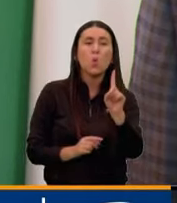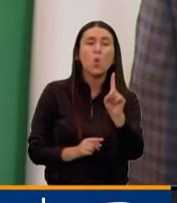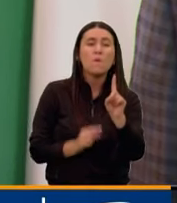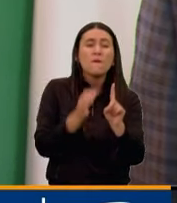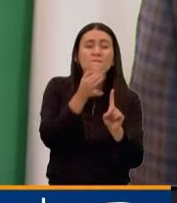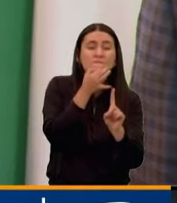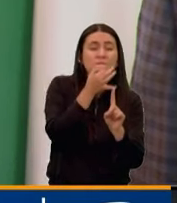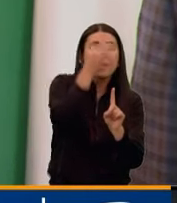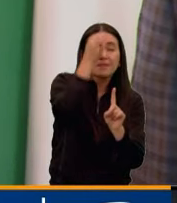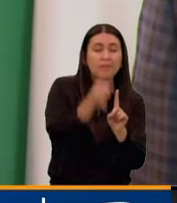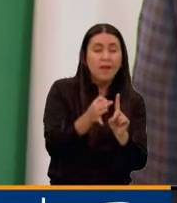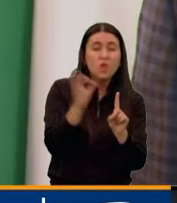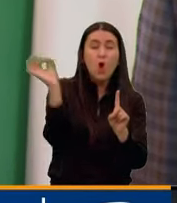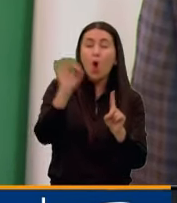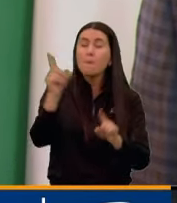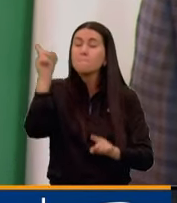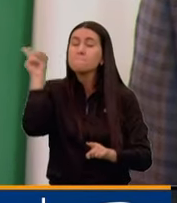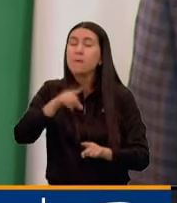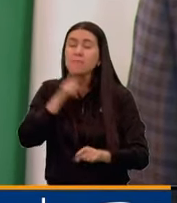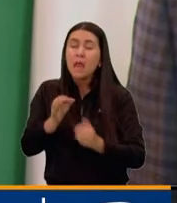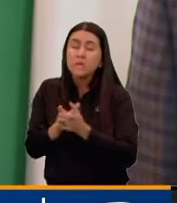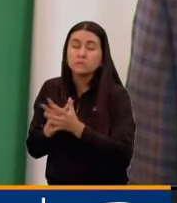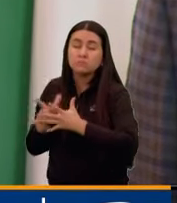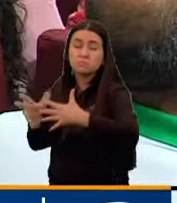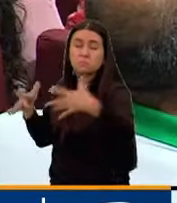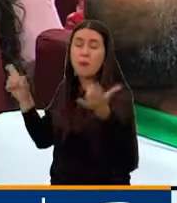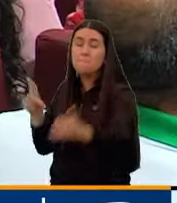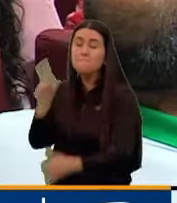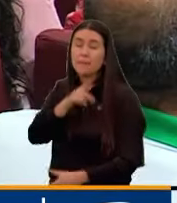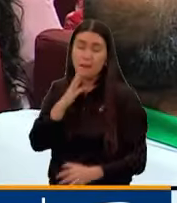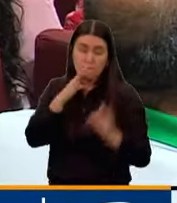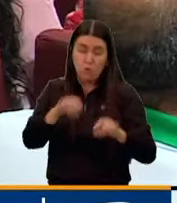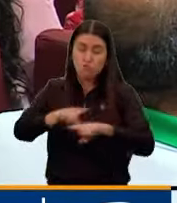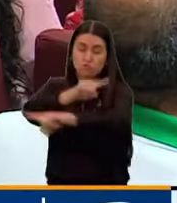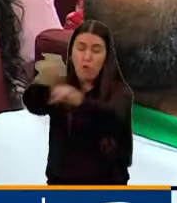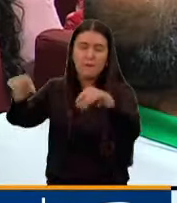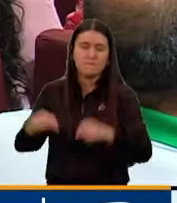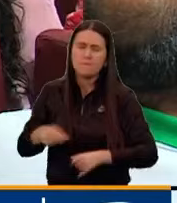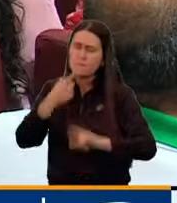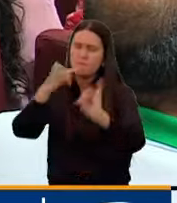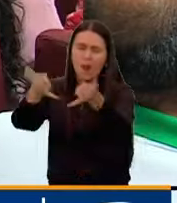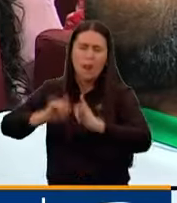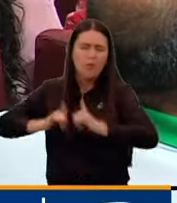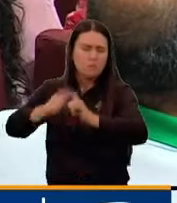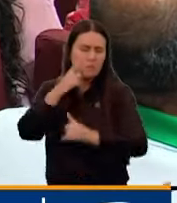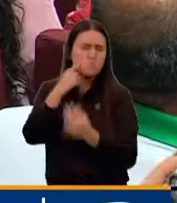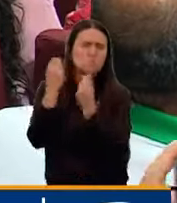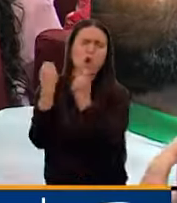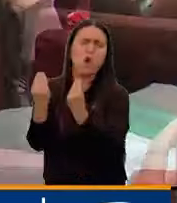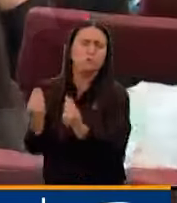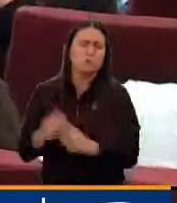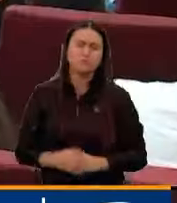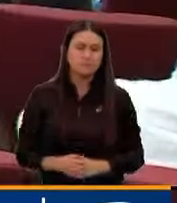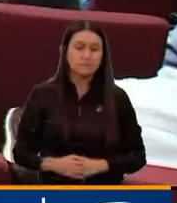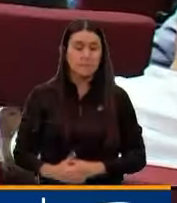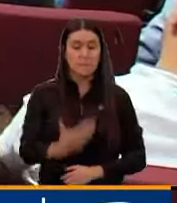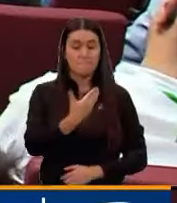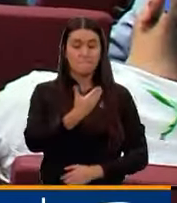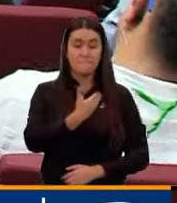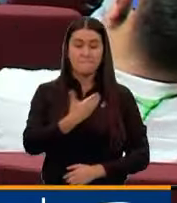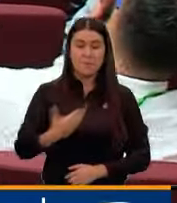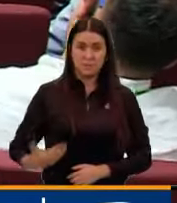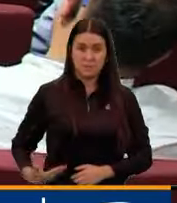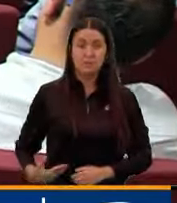mentiras? Para mí ustedes son el océano. La falta de presencia de ministros o el mismo presidente de la República